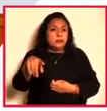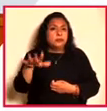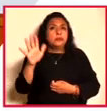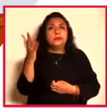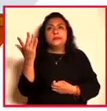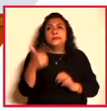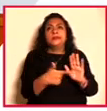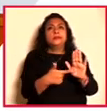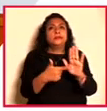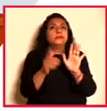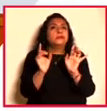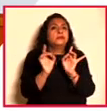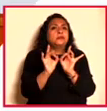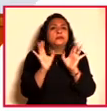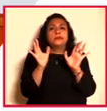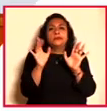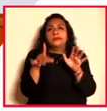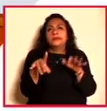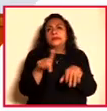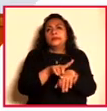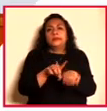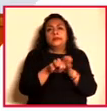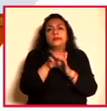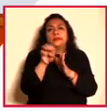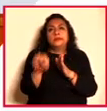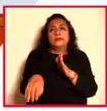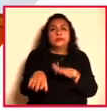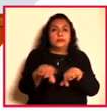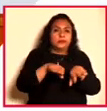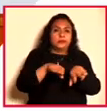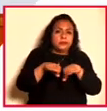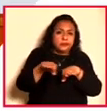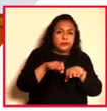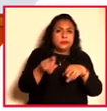en situaciones cotidianas, como lo puede ser el trabajo,